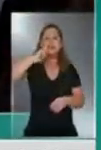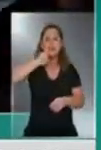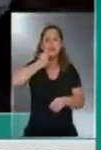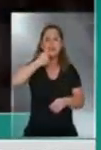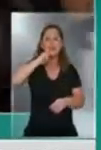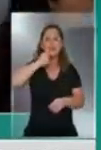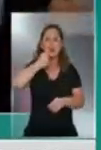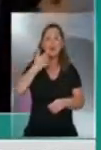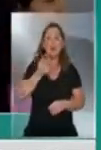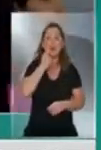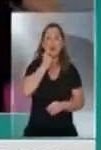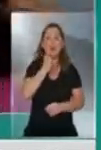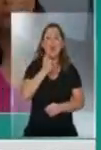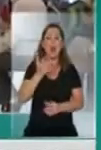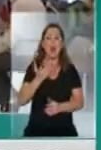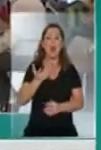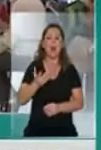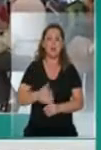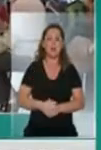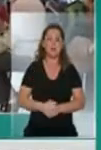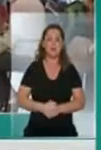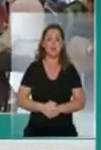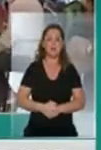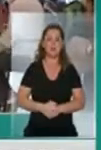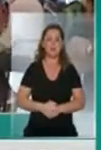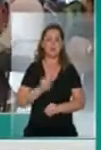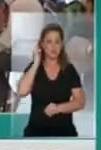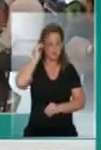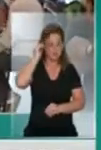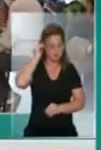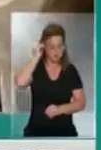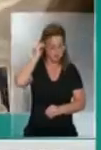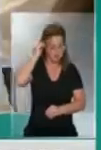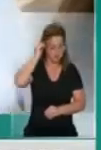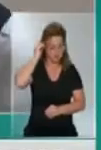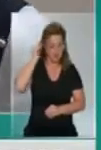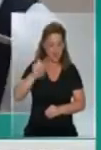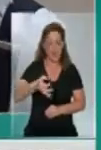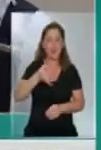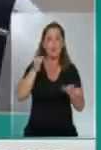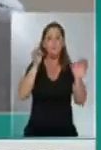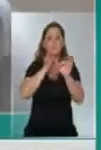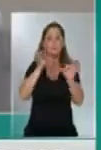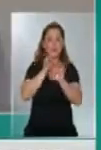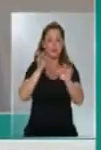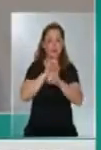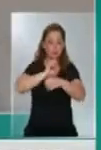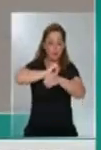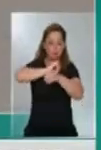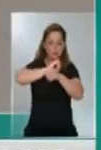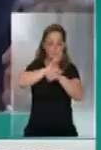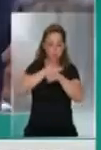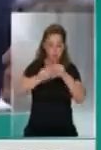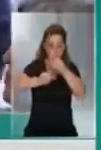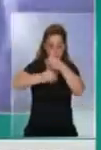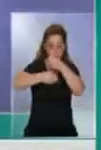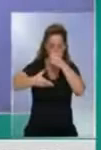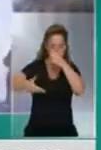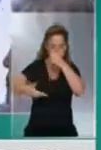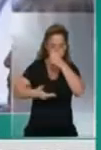concreto? Ya, lo que te están diciendo es que al analizar el virus es bueno para poderlo